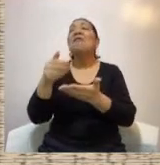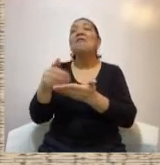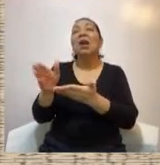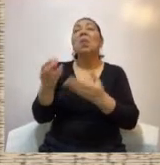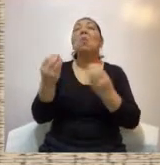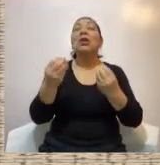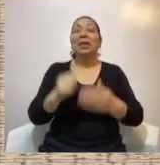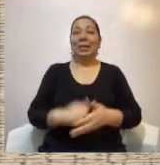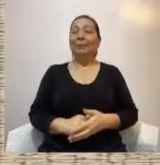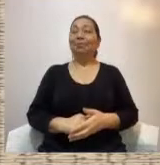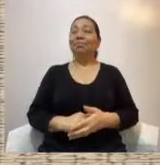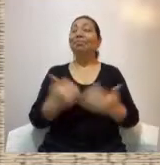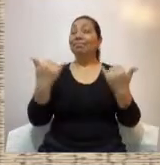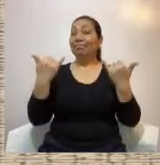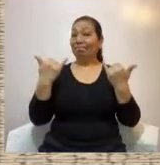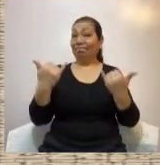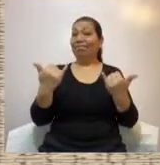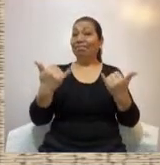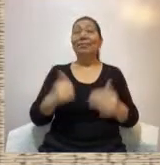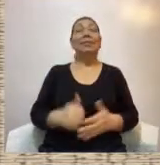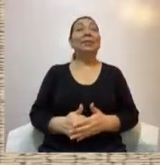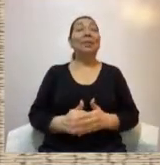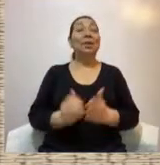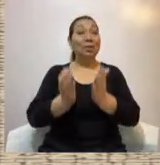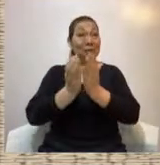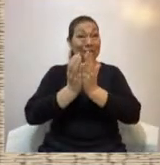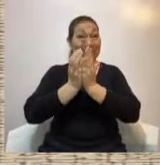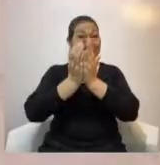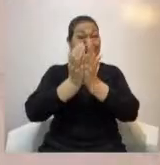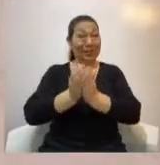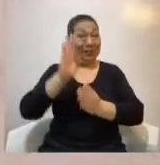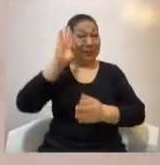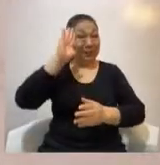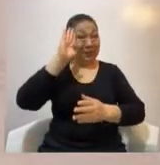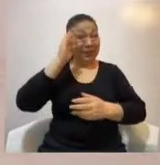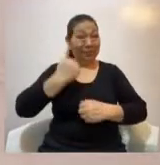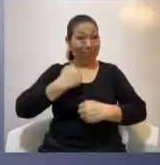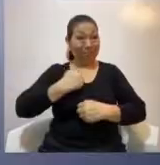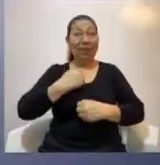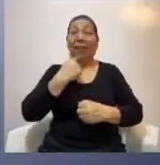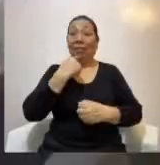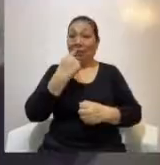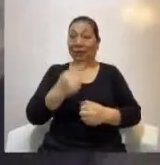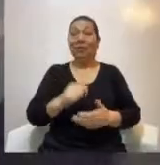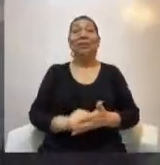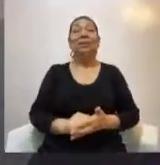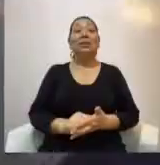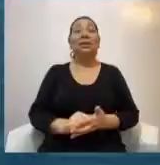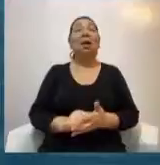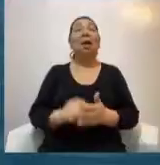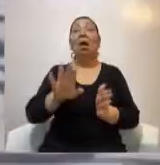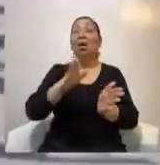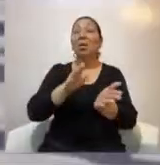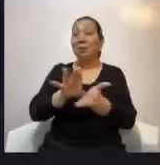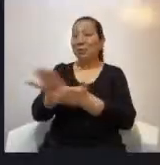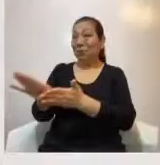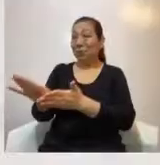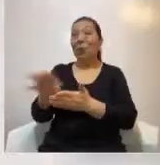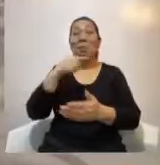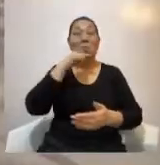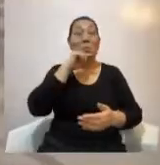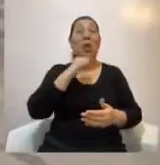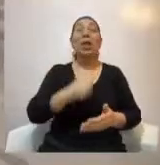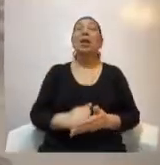Perú. Bien, en este caso concreto, la Marina de Guerra sostuvo que la decisión que adoptó, es decir, la de dar de baja a